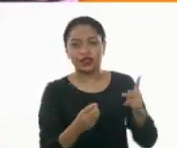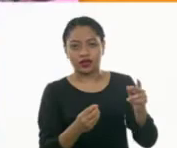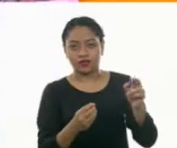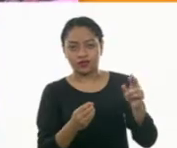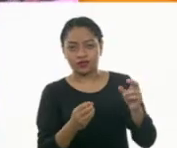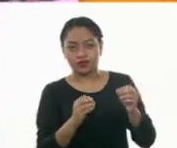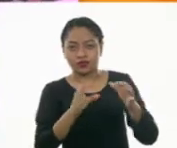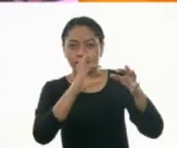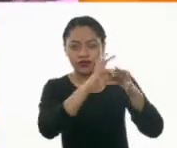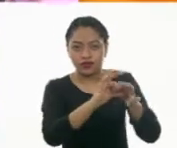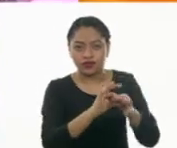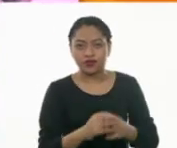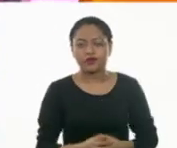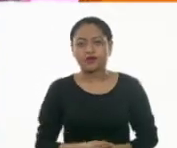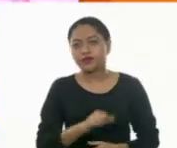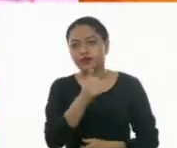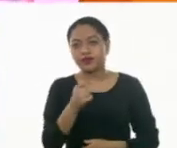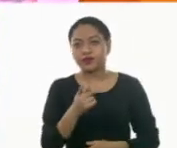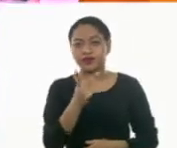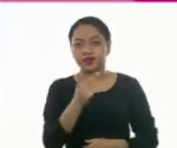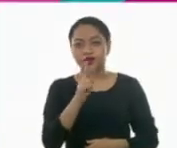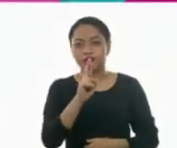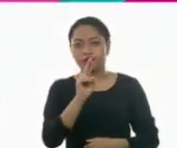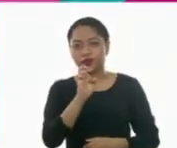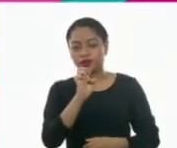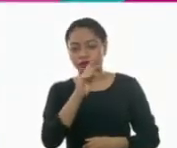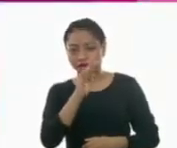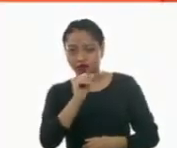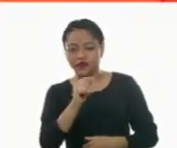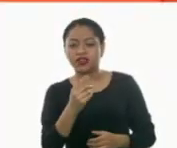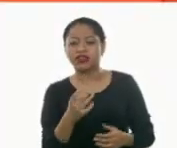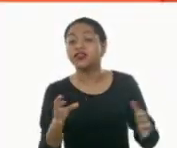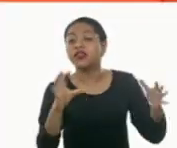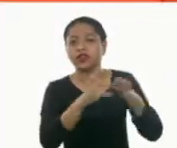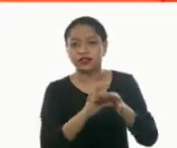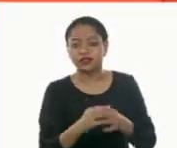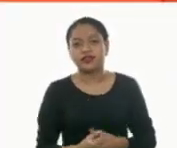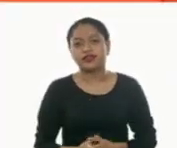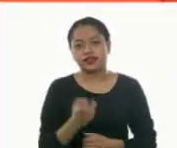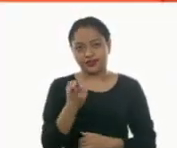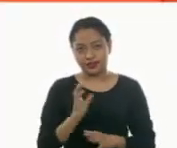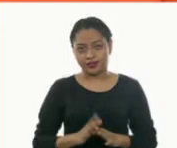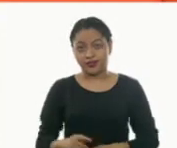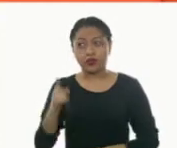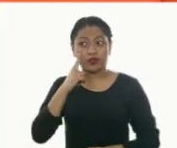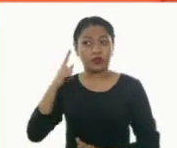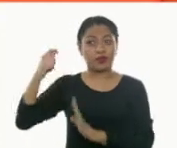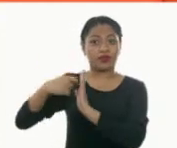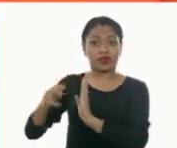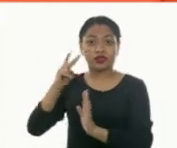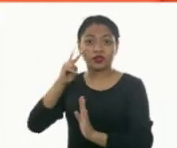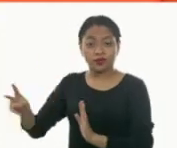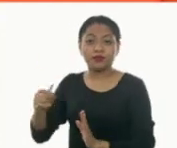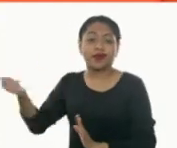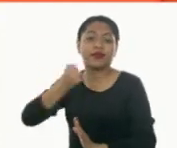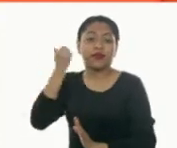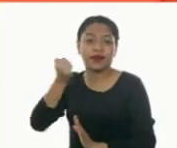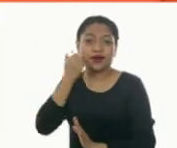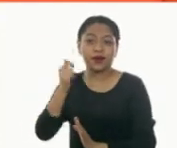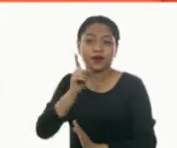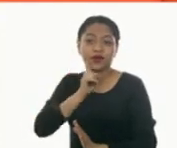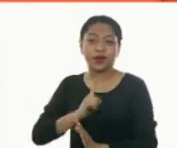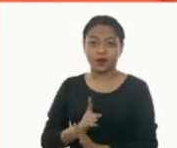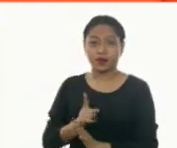Puerta. Prueba. Prueba. Eso. ¿En dónde? Como pudimos ver, una alumna trabajó